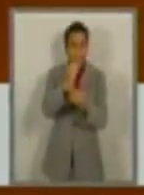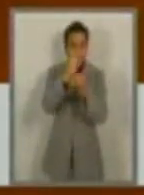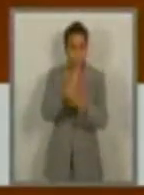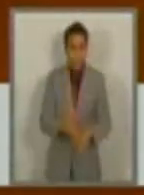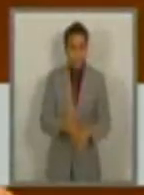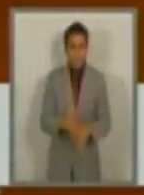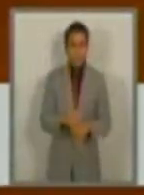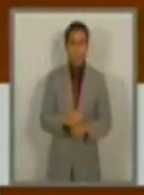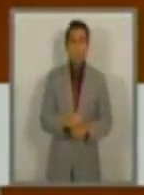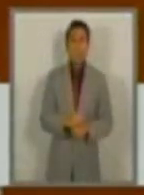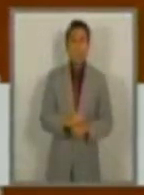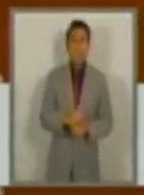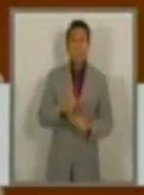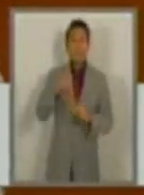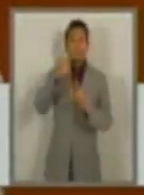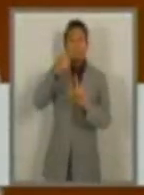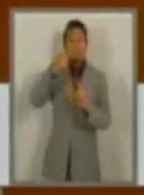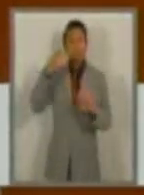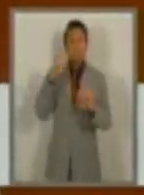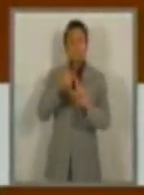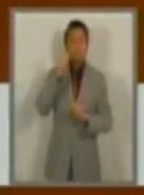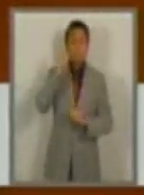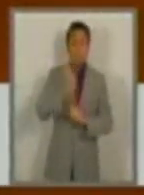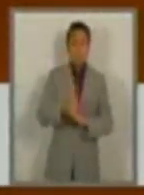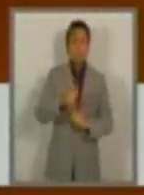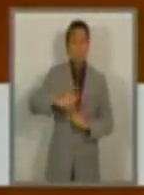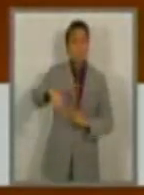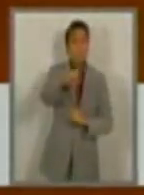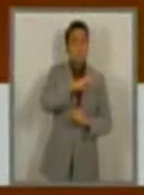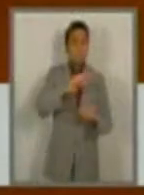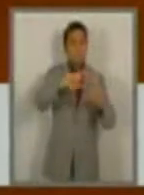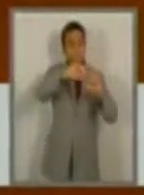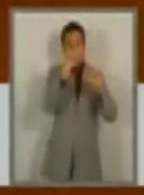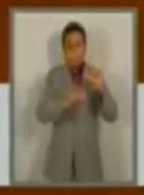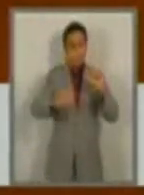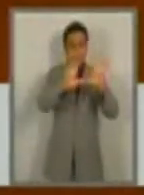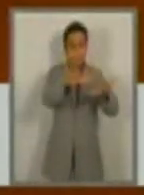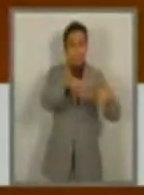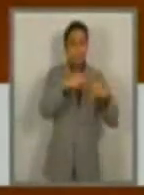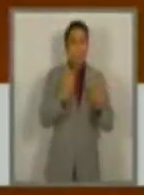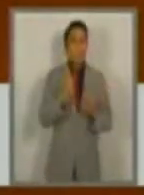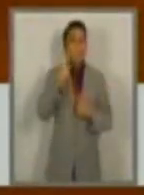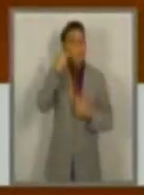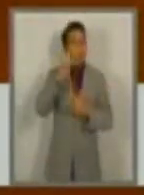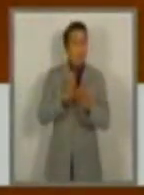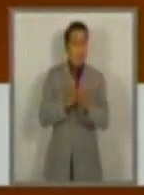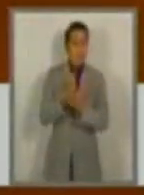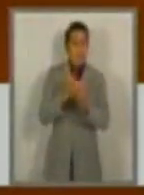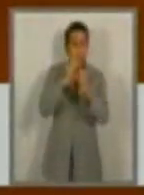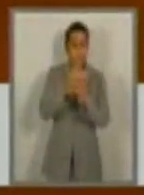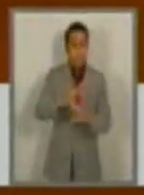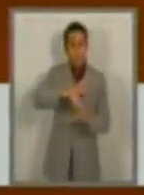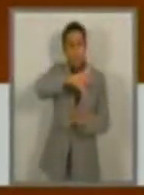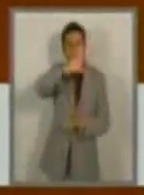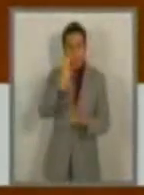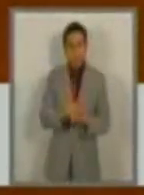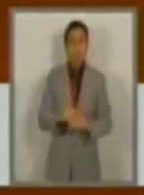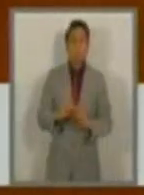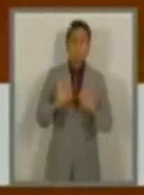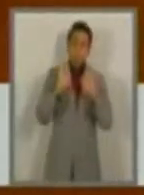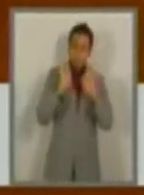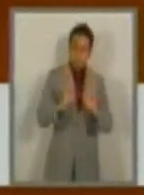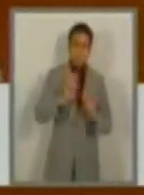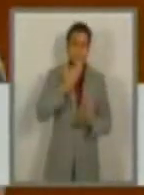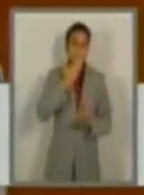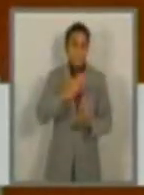En cumplimiento de este objetivo y con la exigencia ciudadana de asegurar el acceso a la información completa, oportuna, veraz y con el